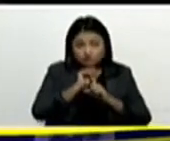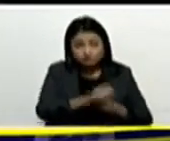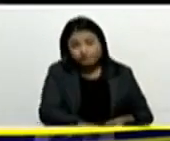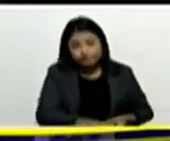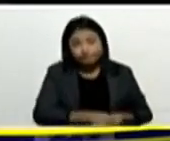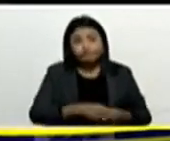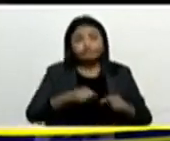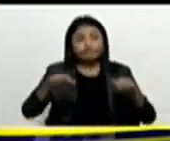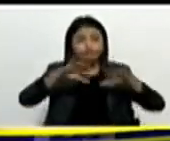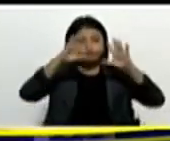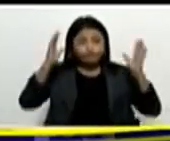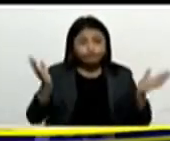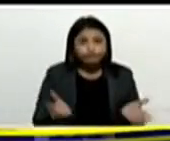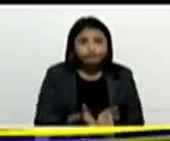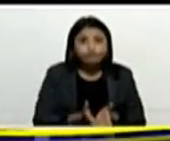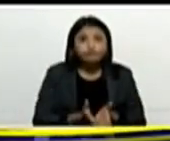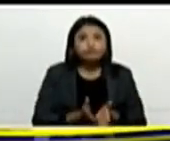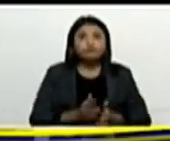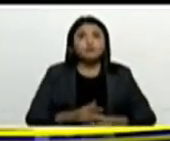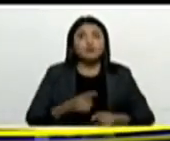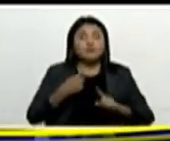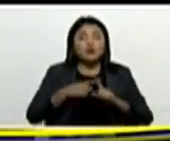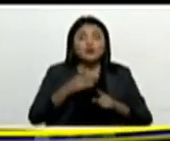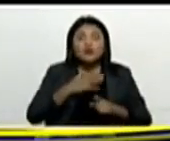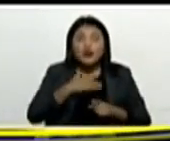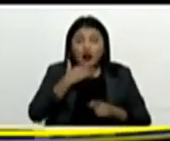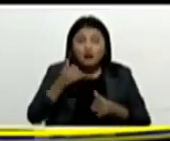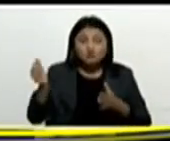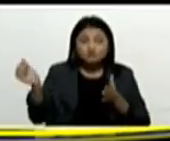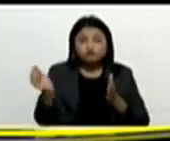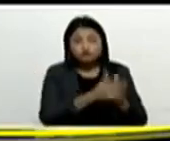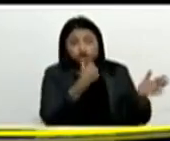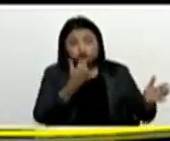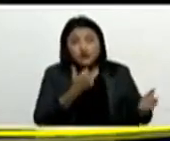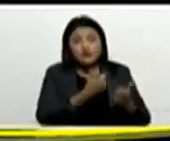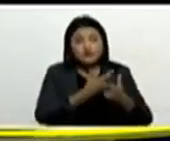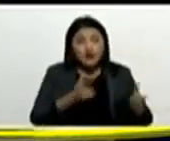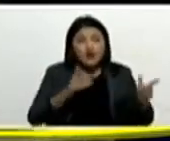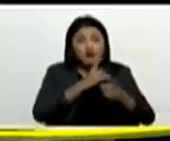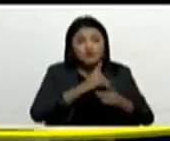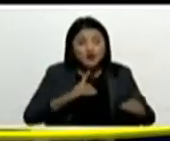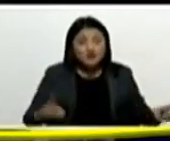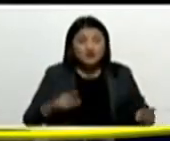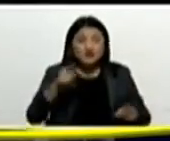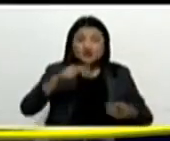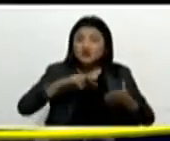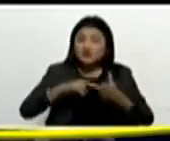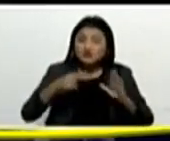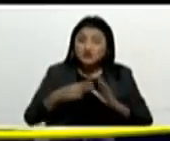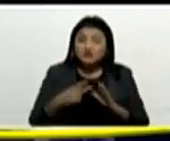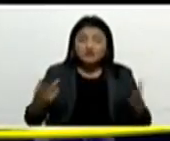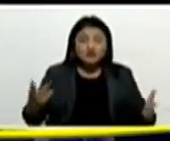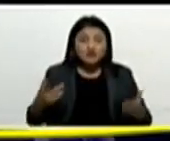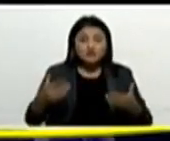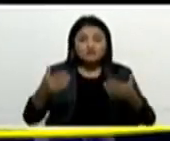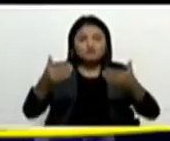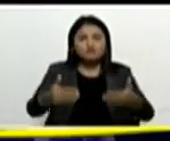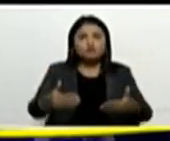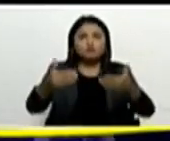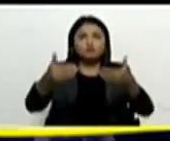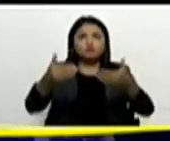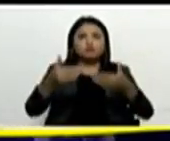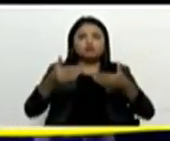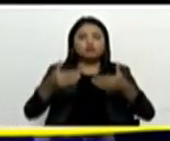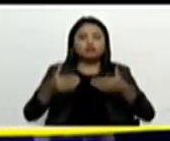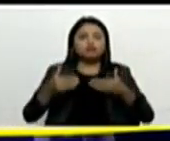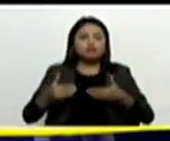se siga negando los derechos de la libertad y la democracia, seguiremos regresando como